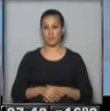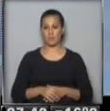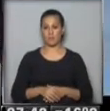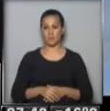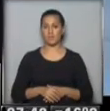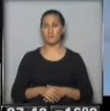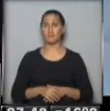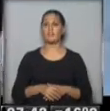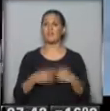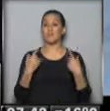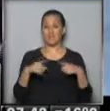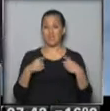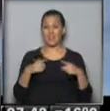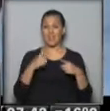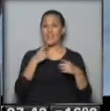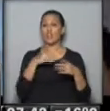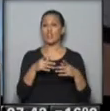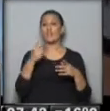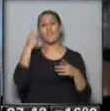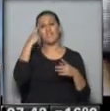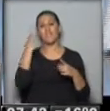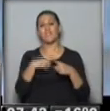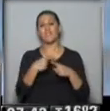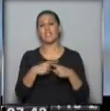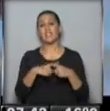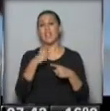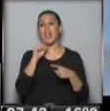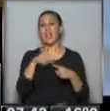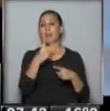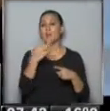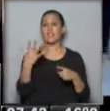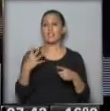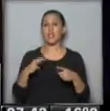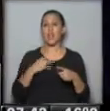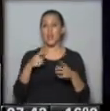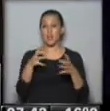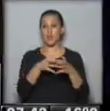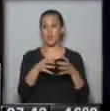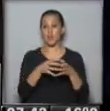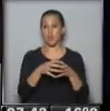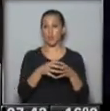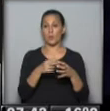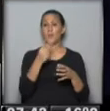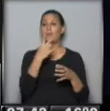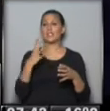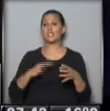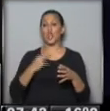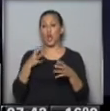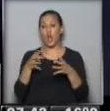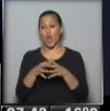El concepto y la idea es festejar los 25 años de Bersuit, 25 años